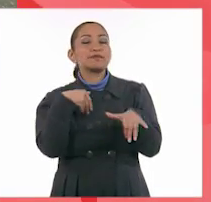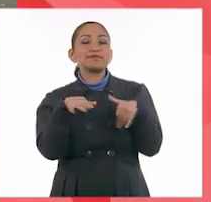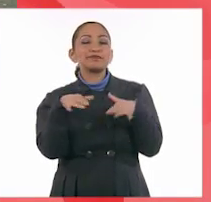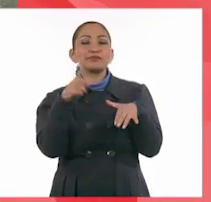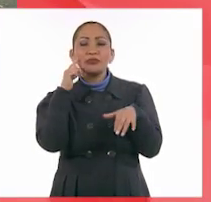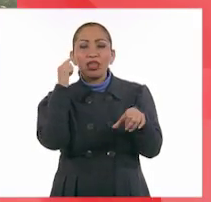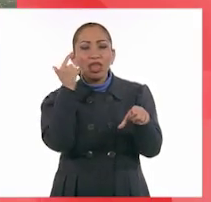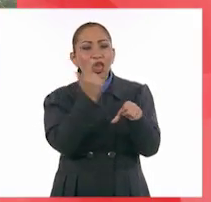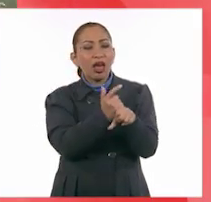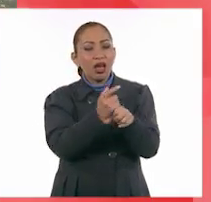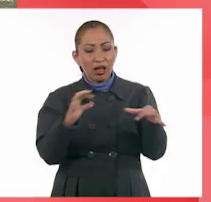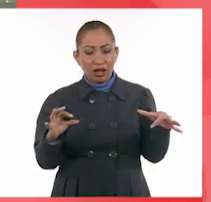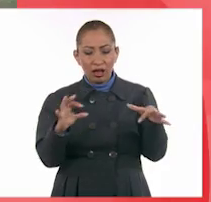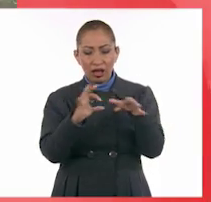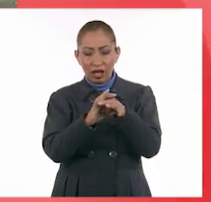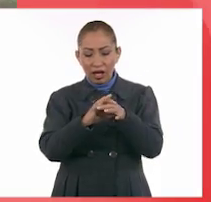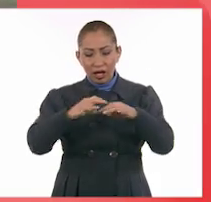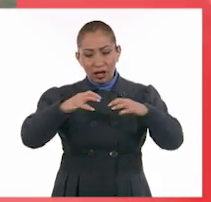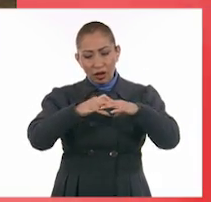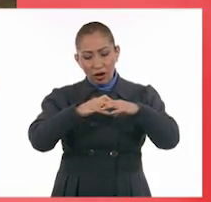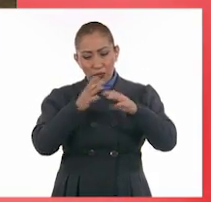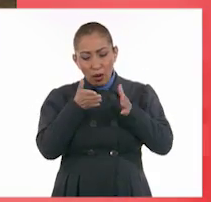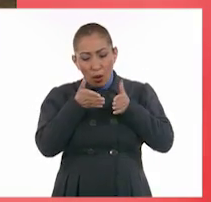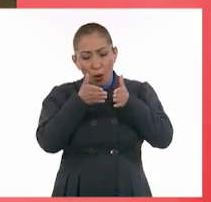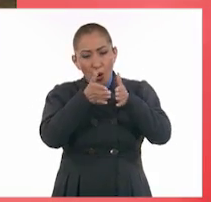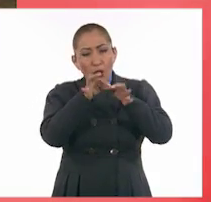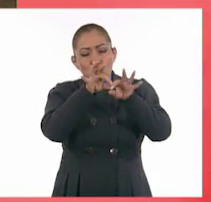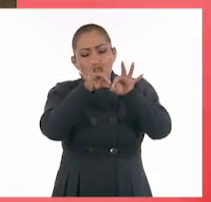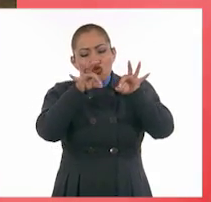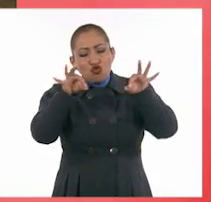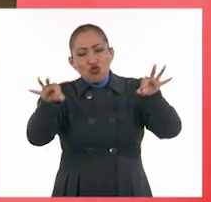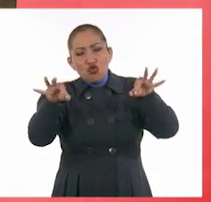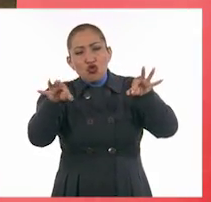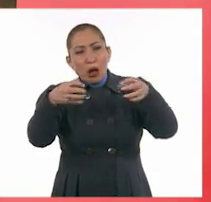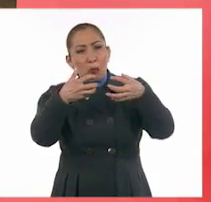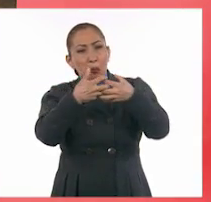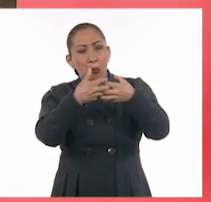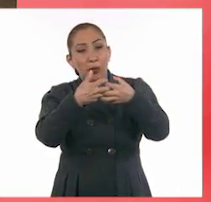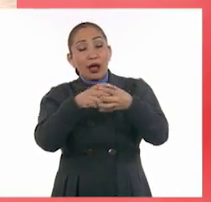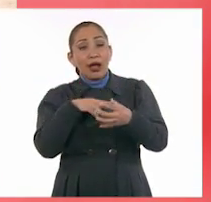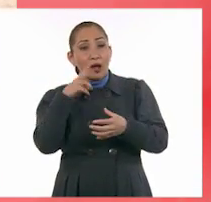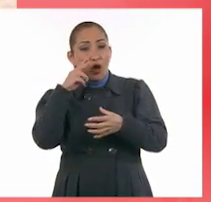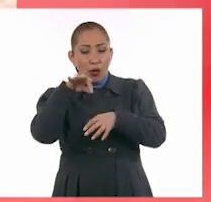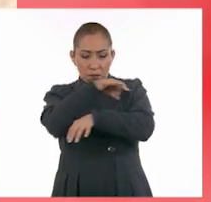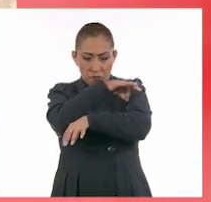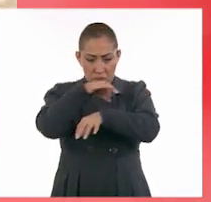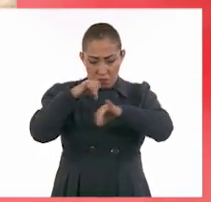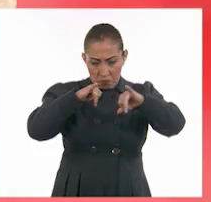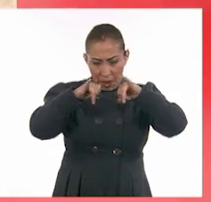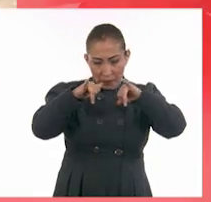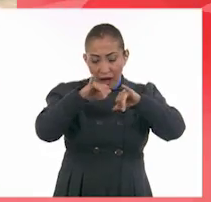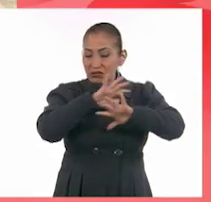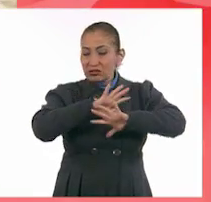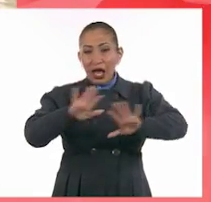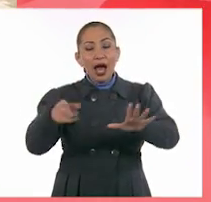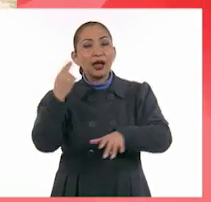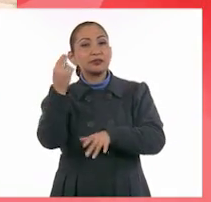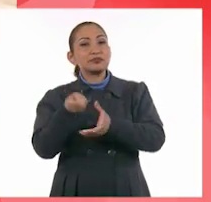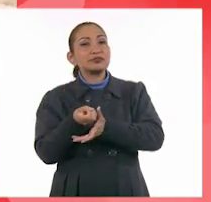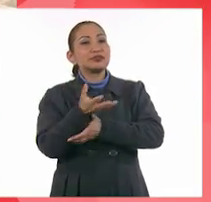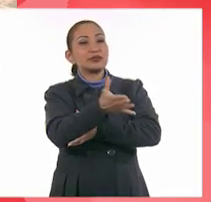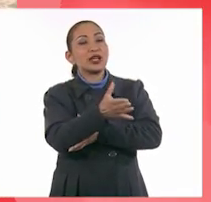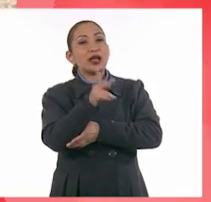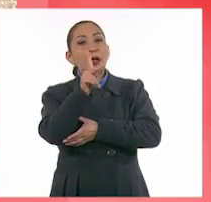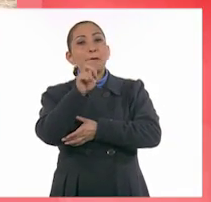y notó que estaba unida al continente por un angosto brazo. Trazó de nuevo los mapas y desde entonces se le conoció